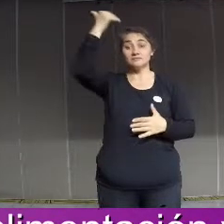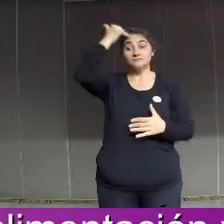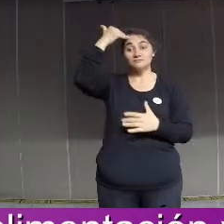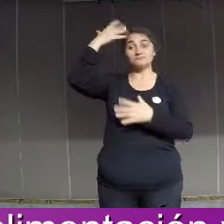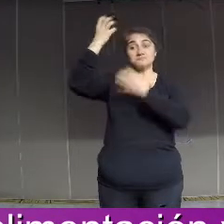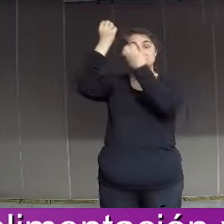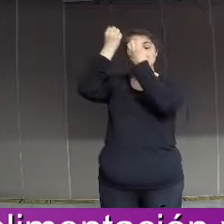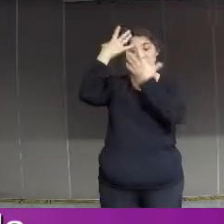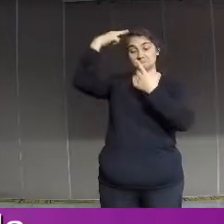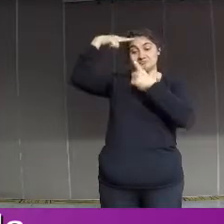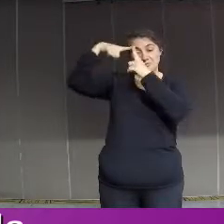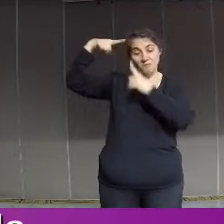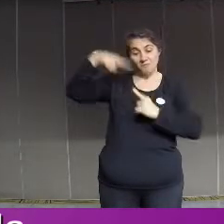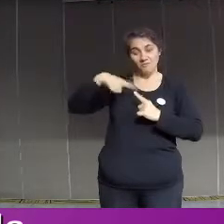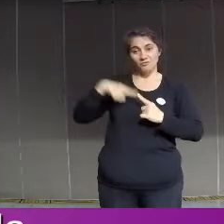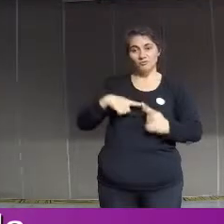procesos, ¿sí?